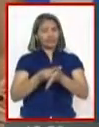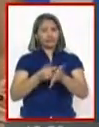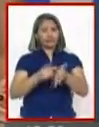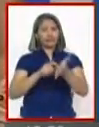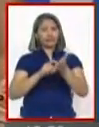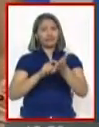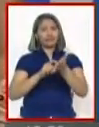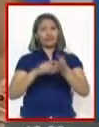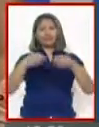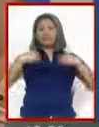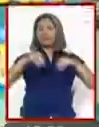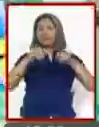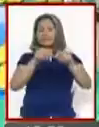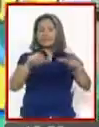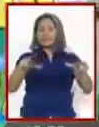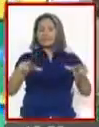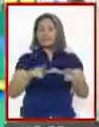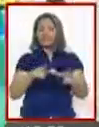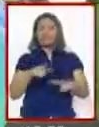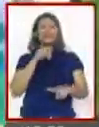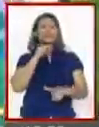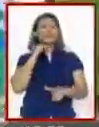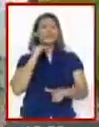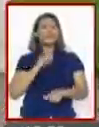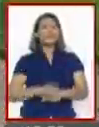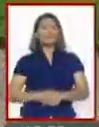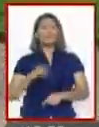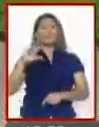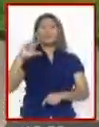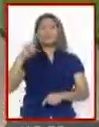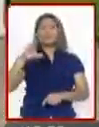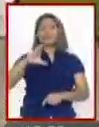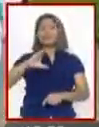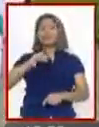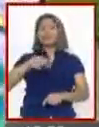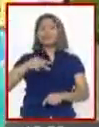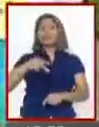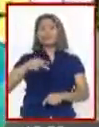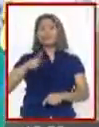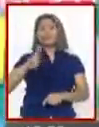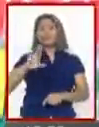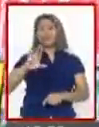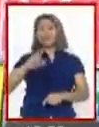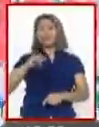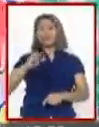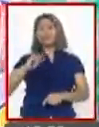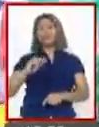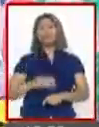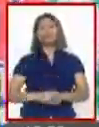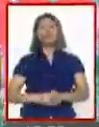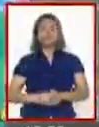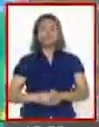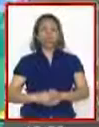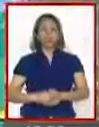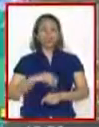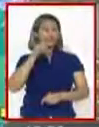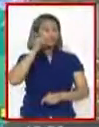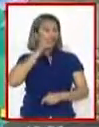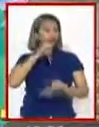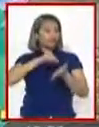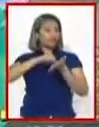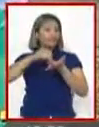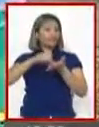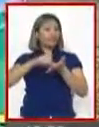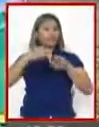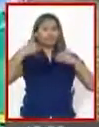de una venta de terrenos. El sacerdote de la congregación terciaria capuchino de Nuestra Señora de los Dolores durante 5 años esperó que una mujer le